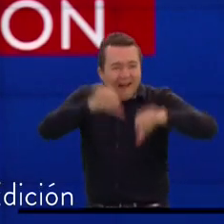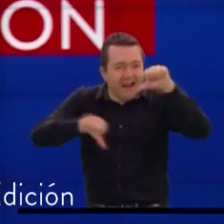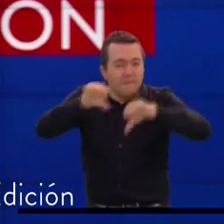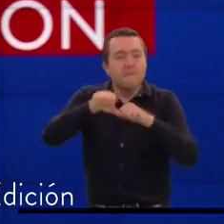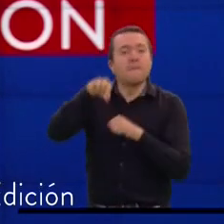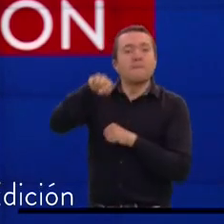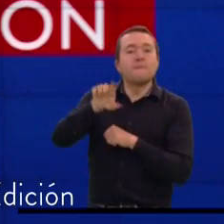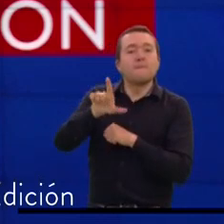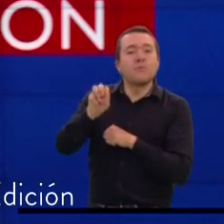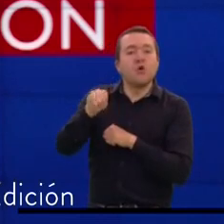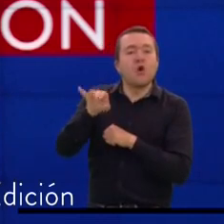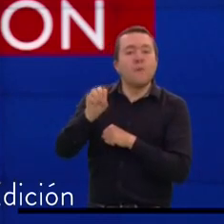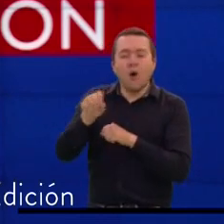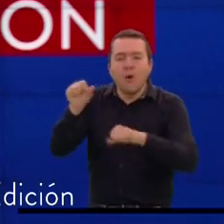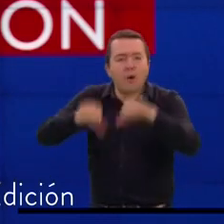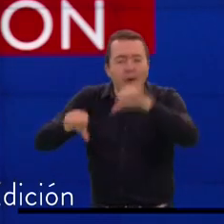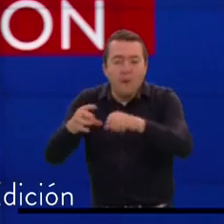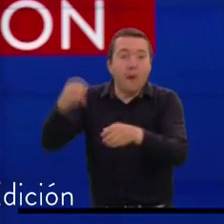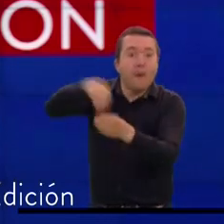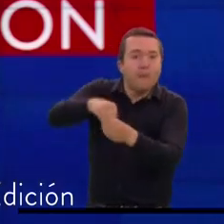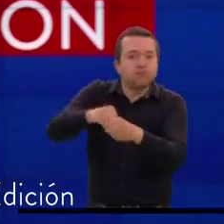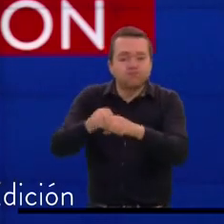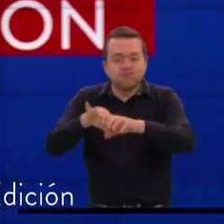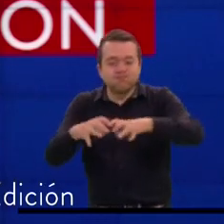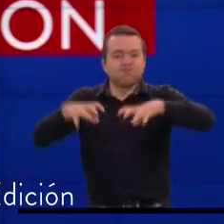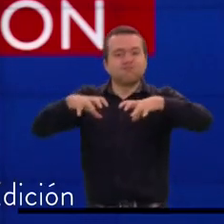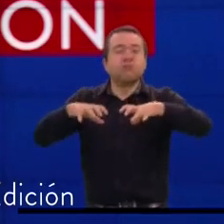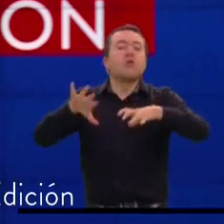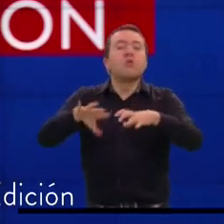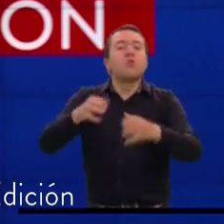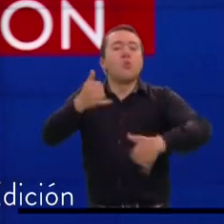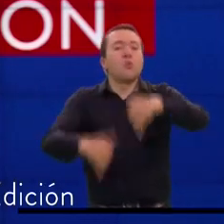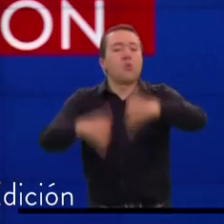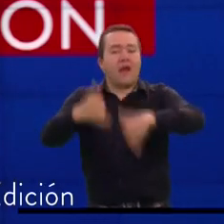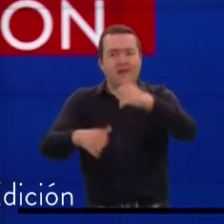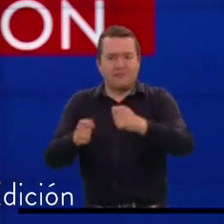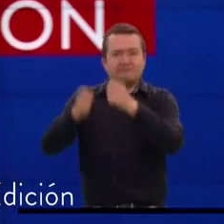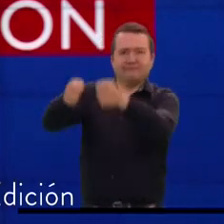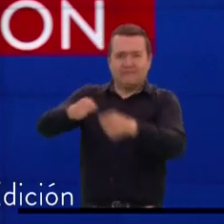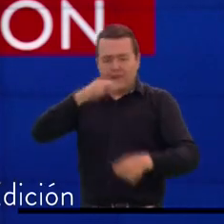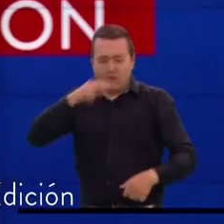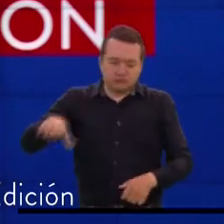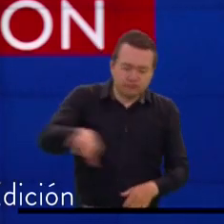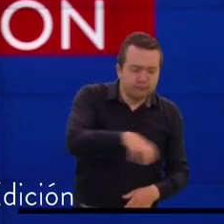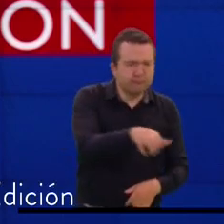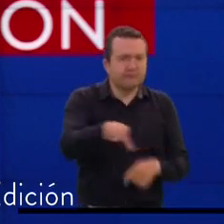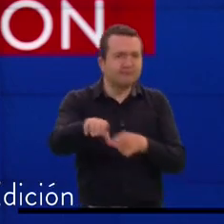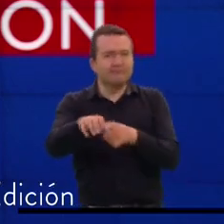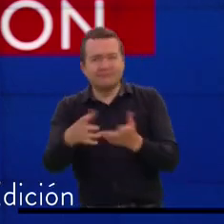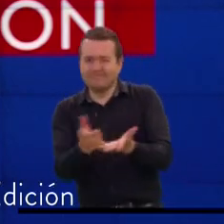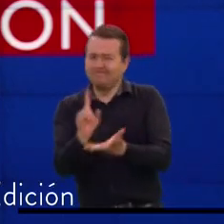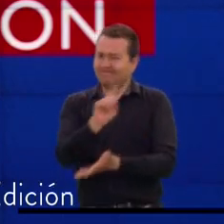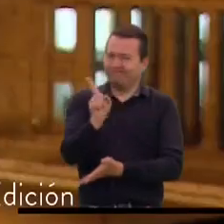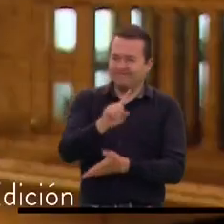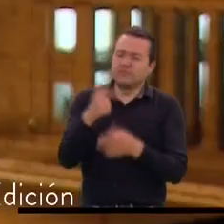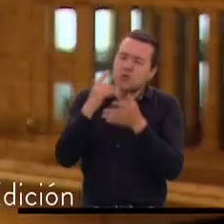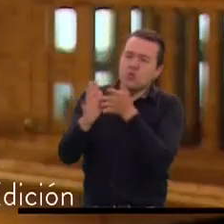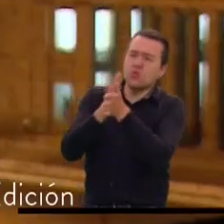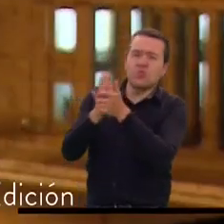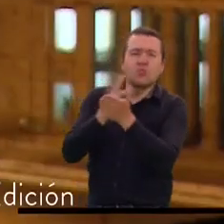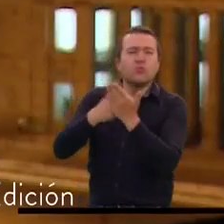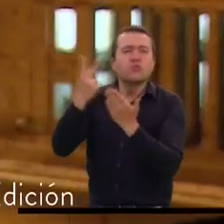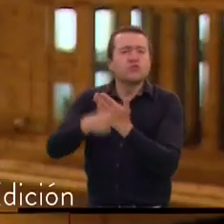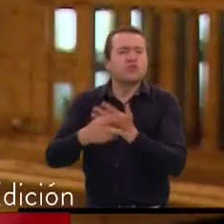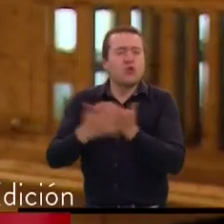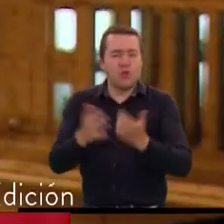utilizados por niños, pasó su última prueba en el legislativo. José Miguel Polanco, ¿en qué consiste este proyecto? Por favor, cuéntenos.